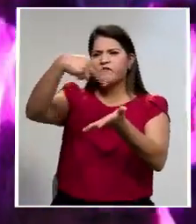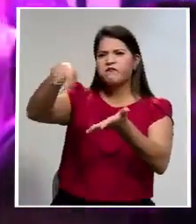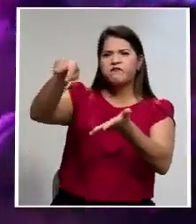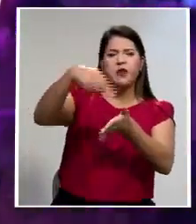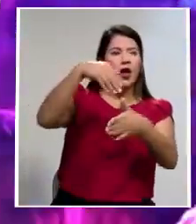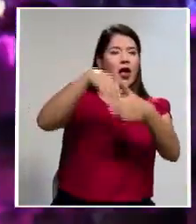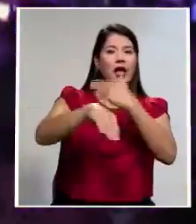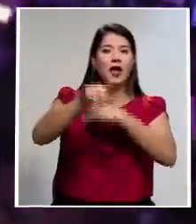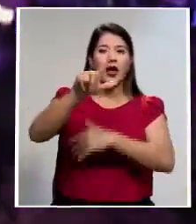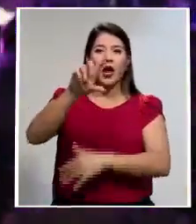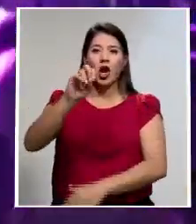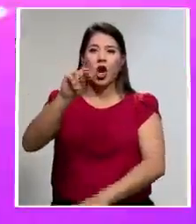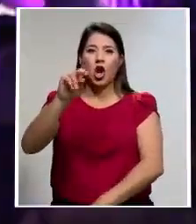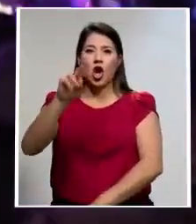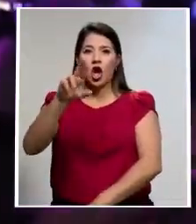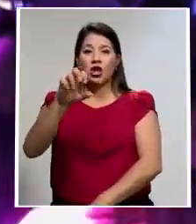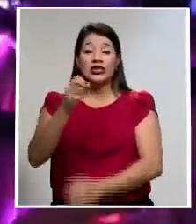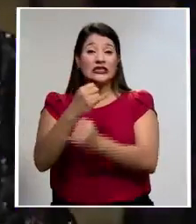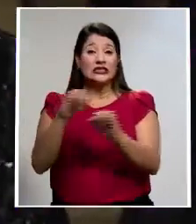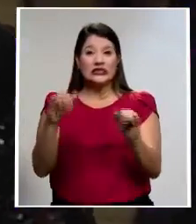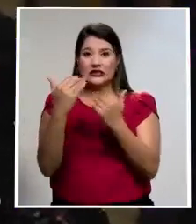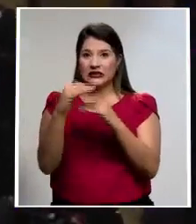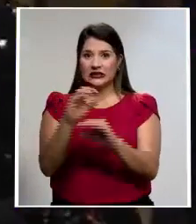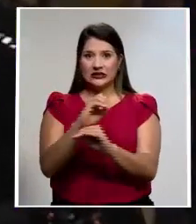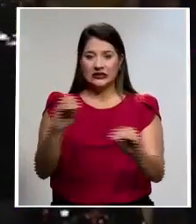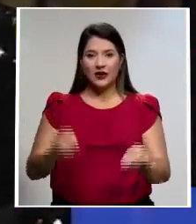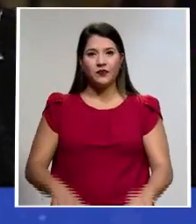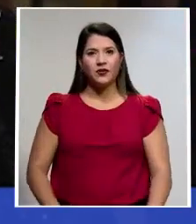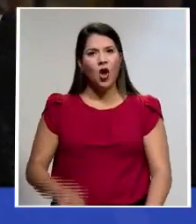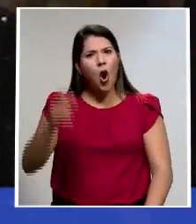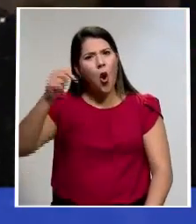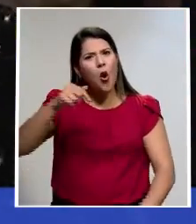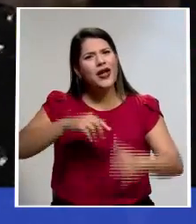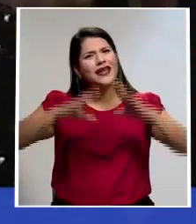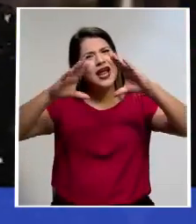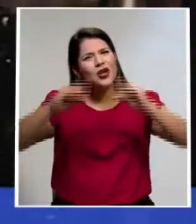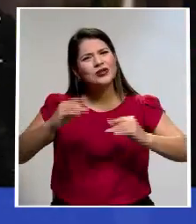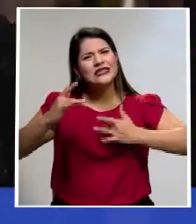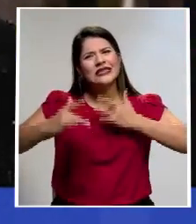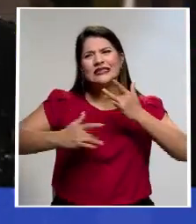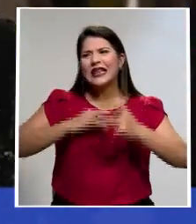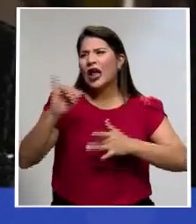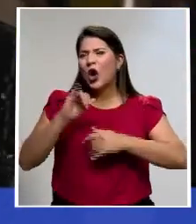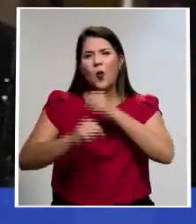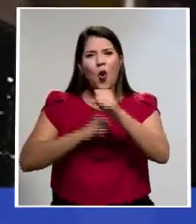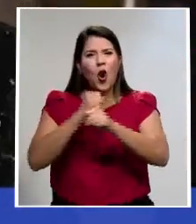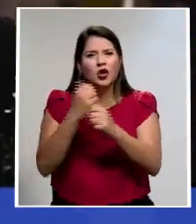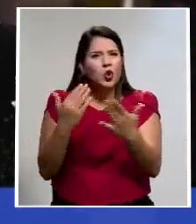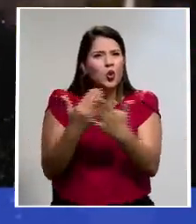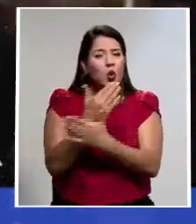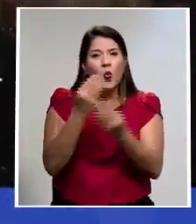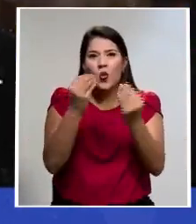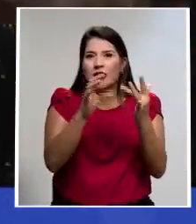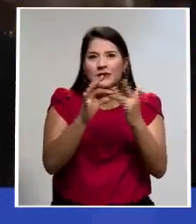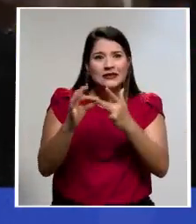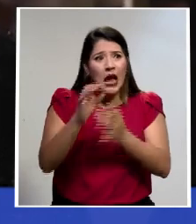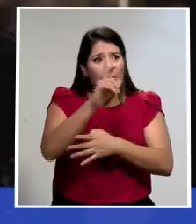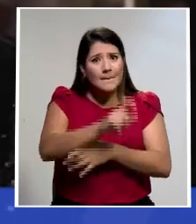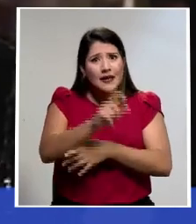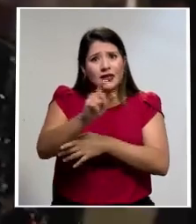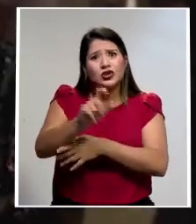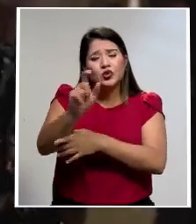disfrutar de la fiesta sin restricciones. Esta noche se siente como la víspera de Año Nuevo, es muy especial. La gente lo está